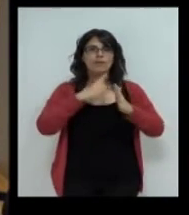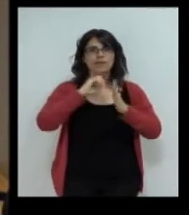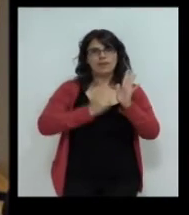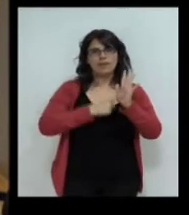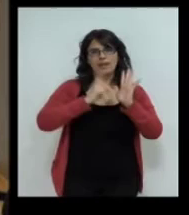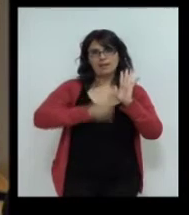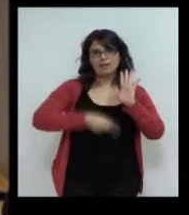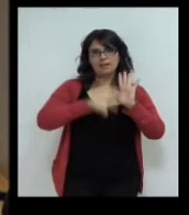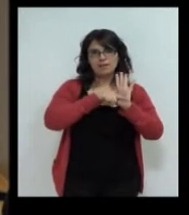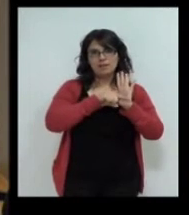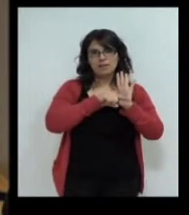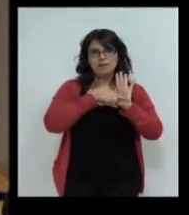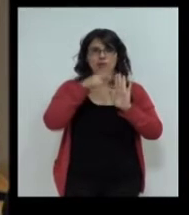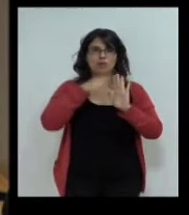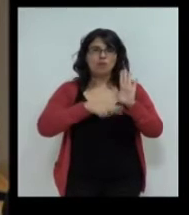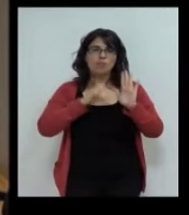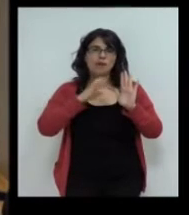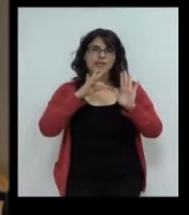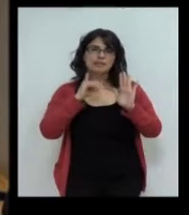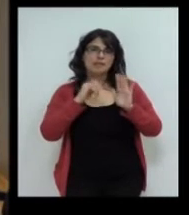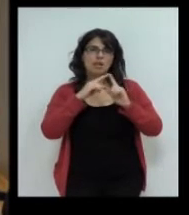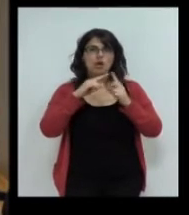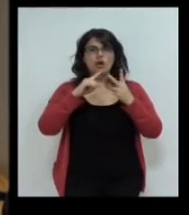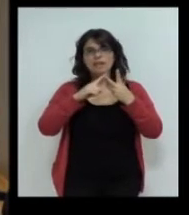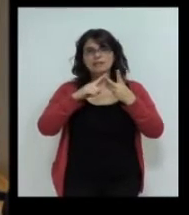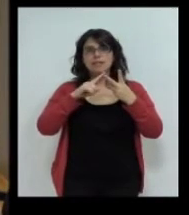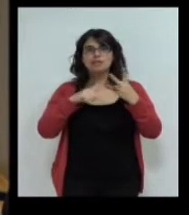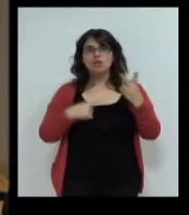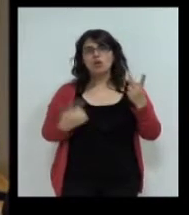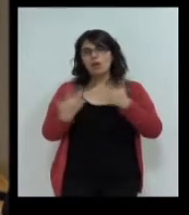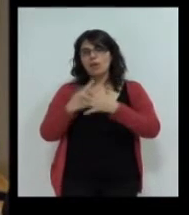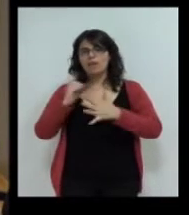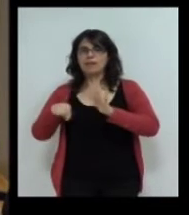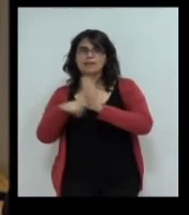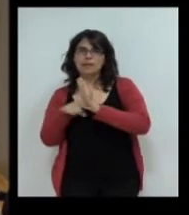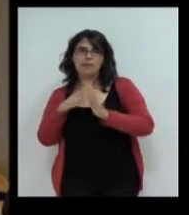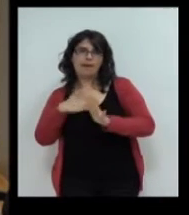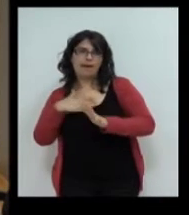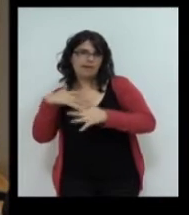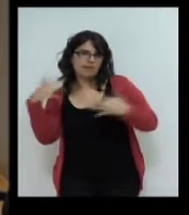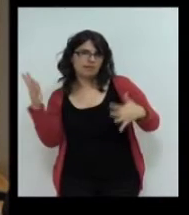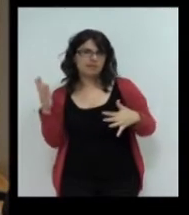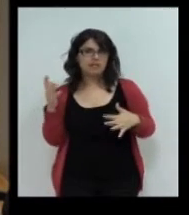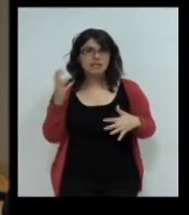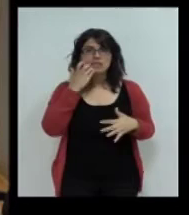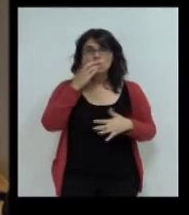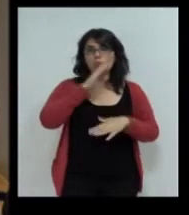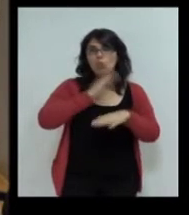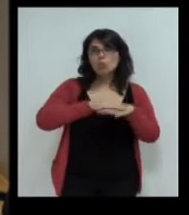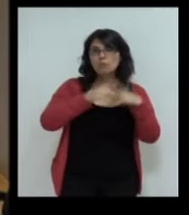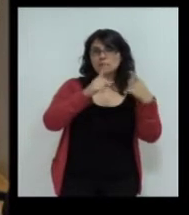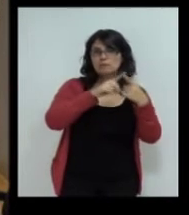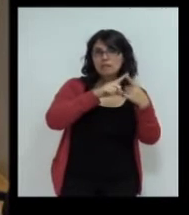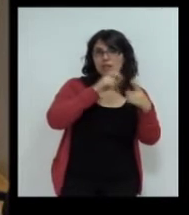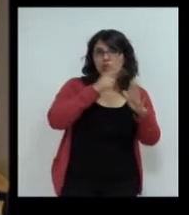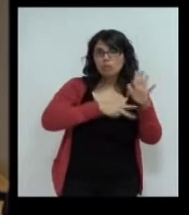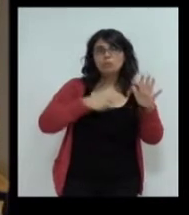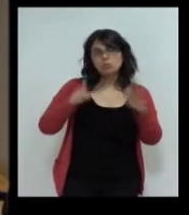de UVB, que ha pasado a ser norma ETSI, y la armonizo con la directiva más cual. Eso quiere decir que si usted cumple la norma tal, está cumpliendo la